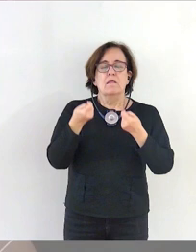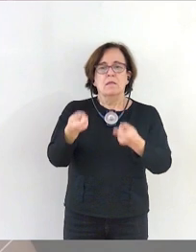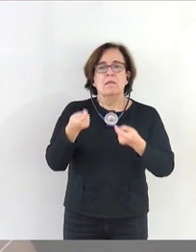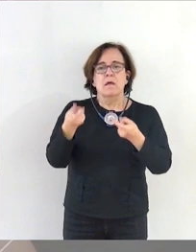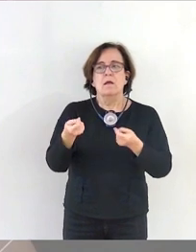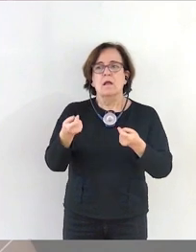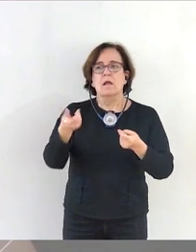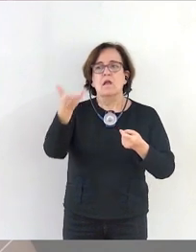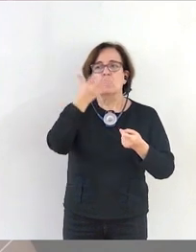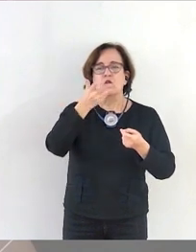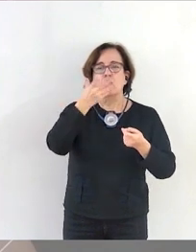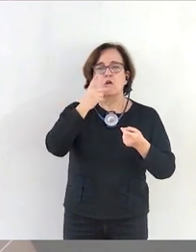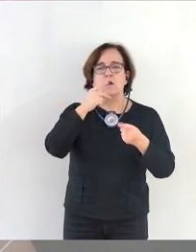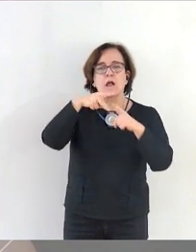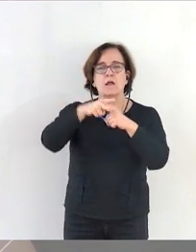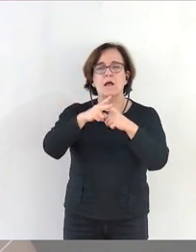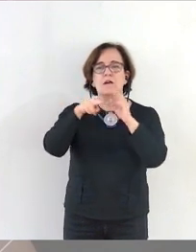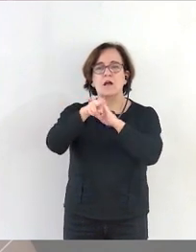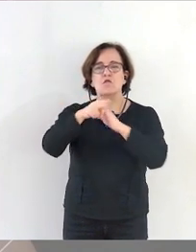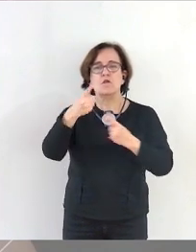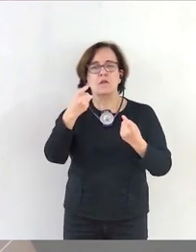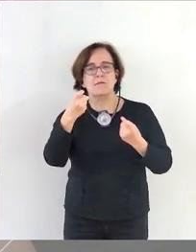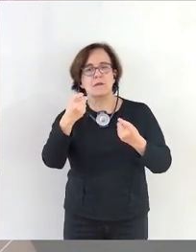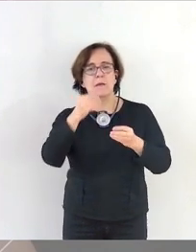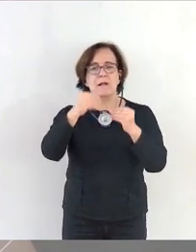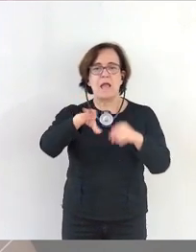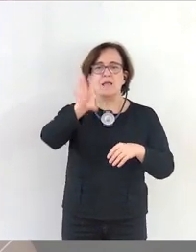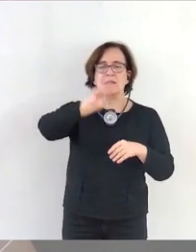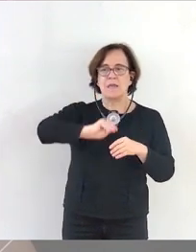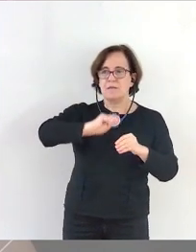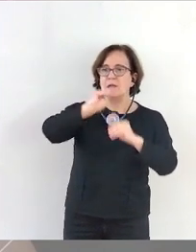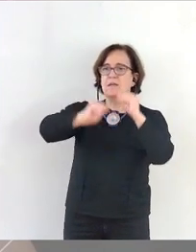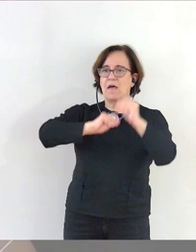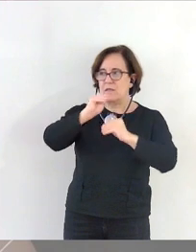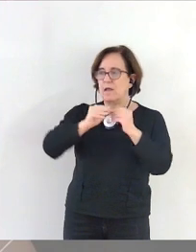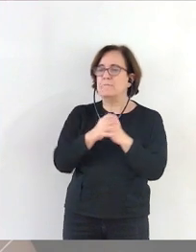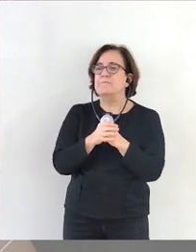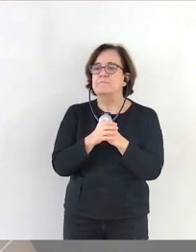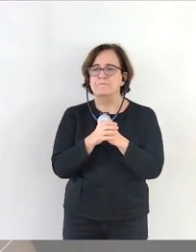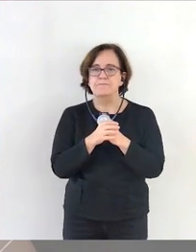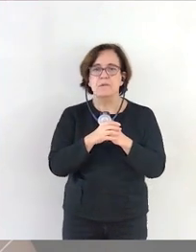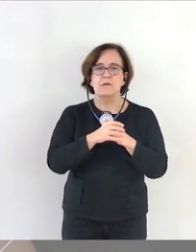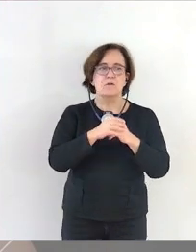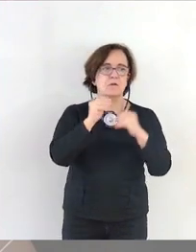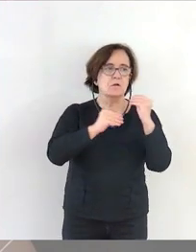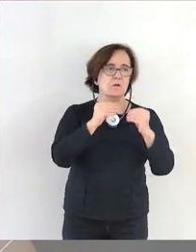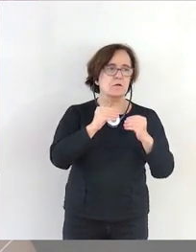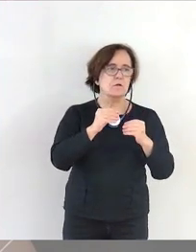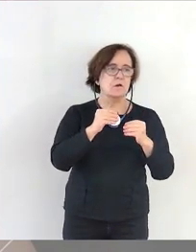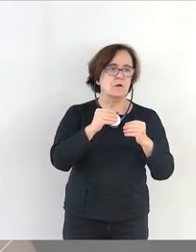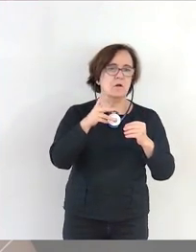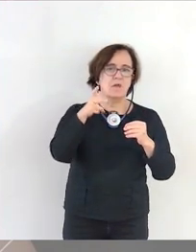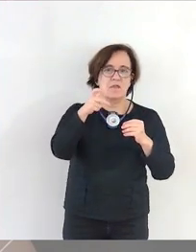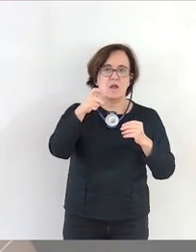conocimiento y herramientas necesarios para entender ejercer y utilizar sus derechos humanos y